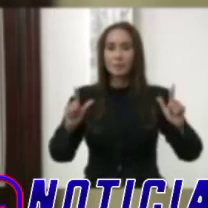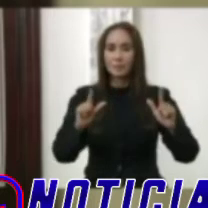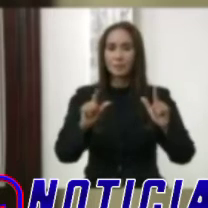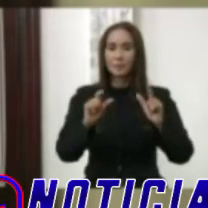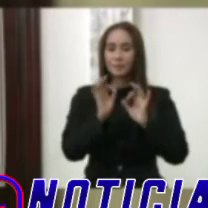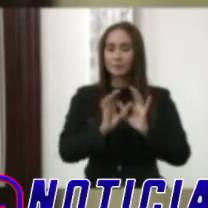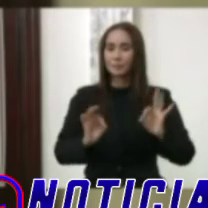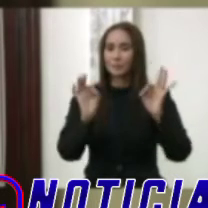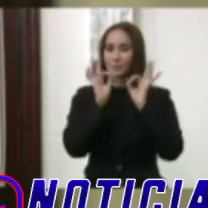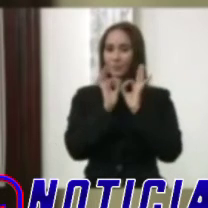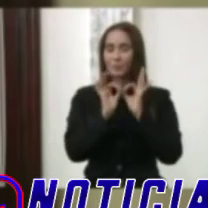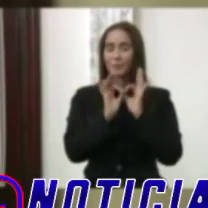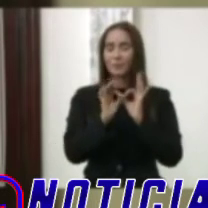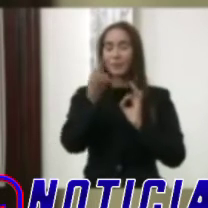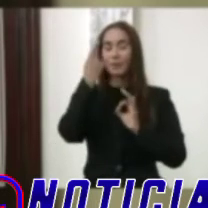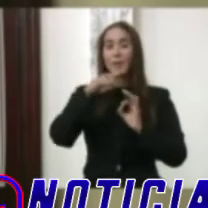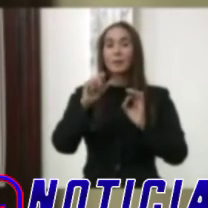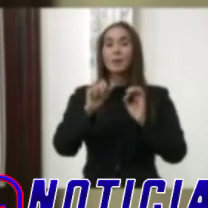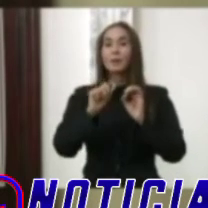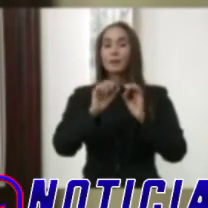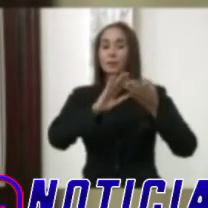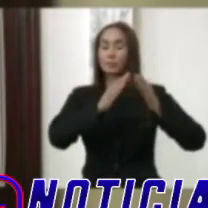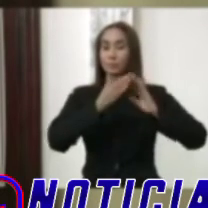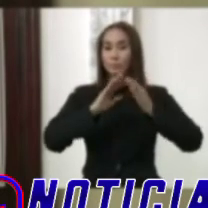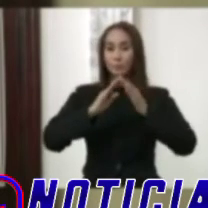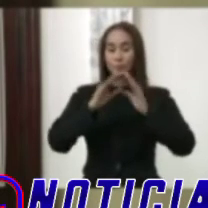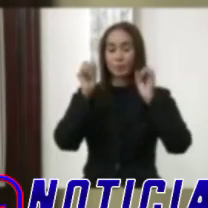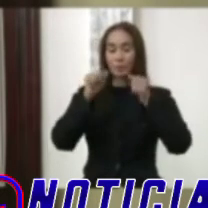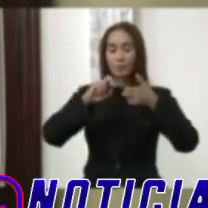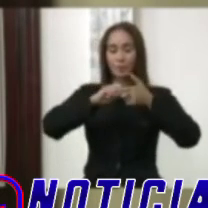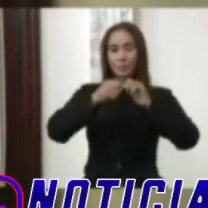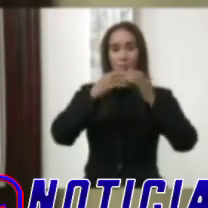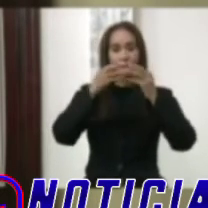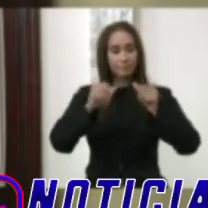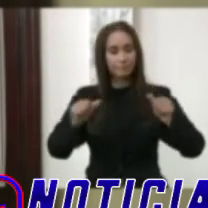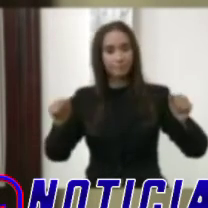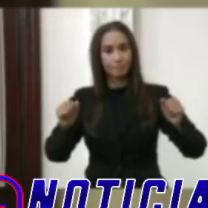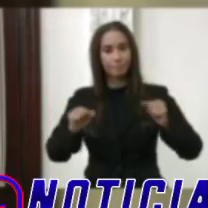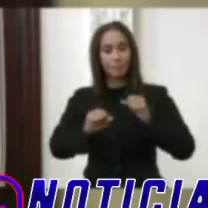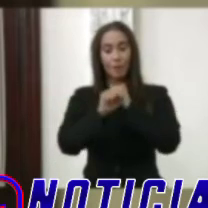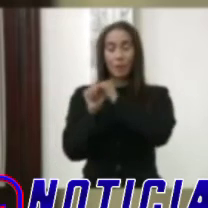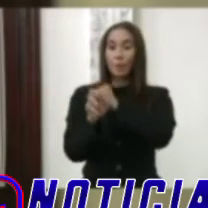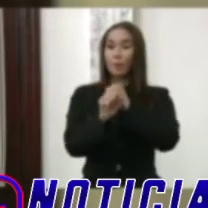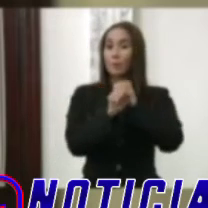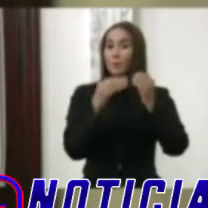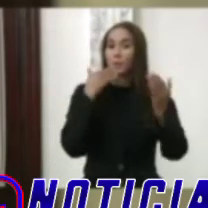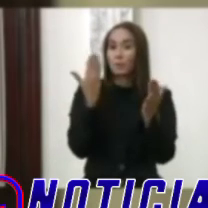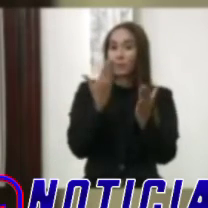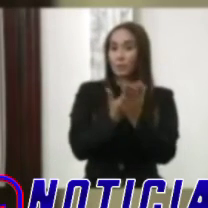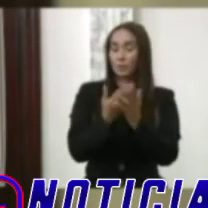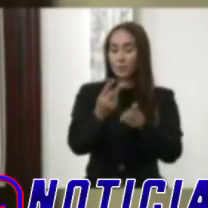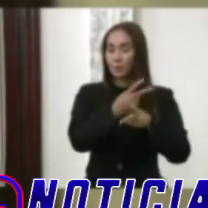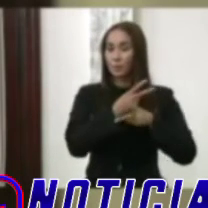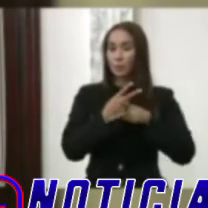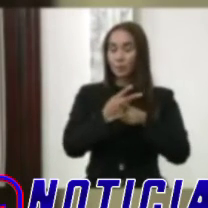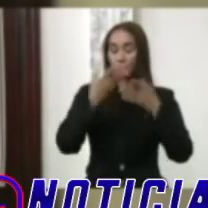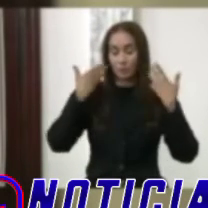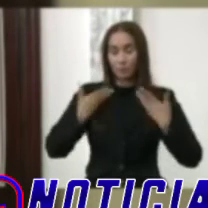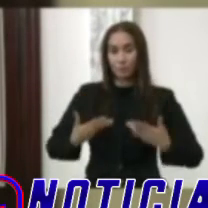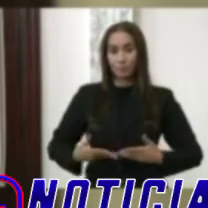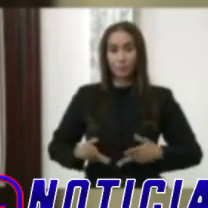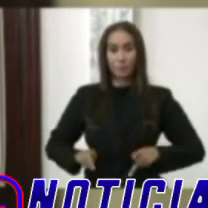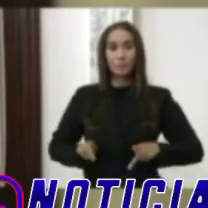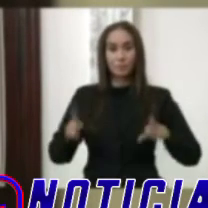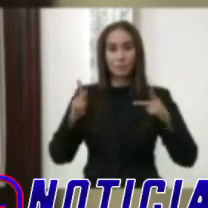las sociedades resuelvan sus conflictos, promuevan el bienestar y protejan su bien más